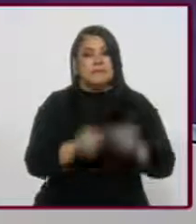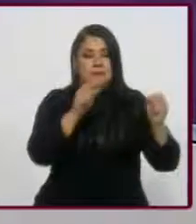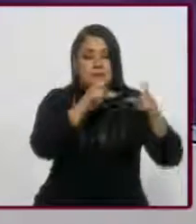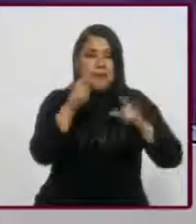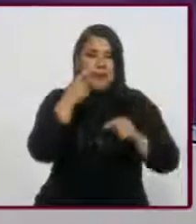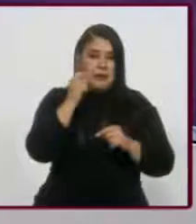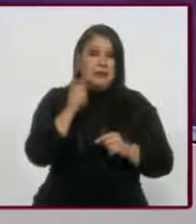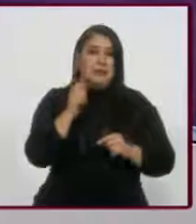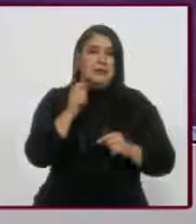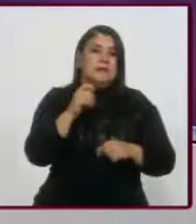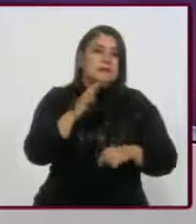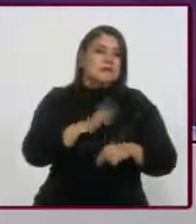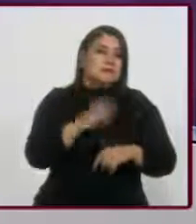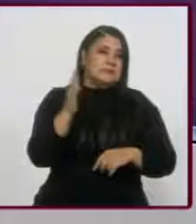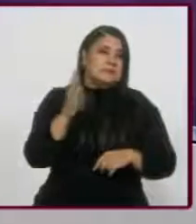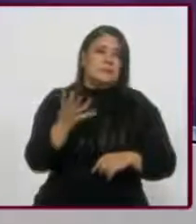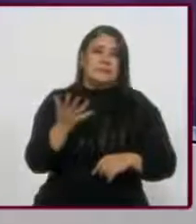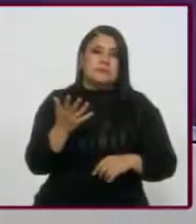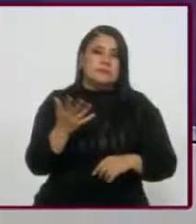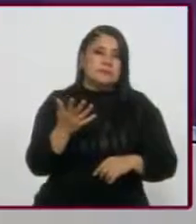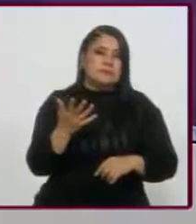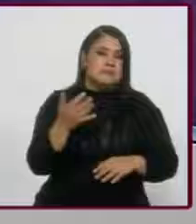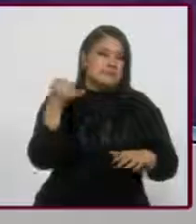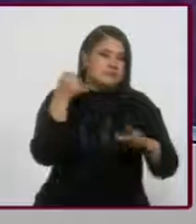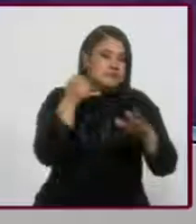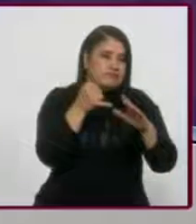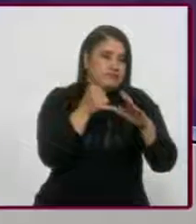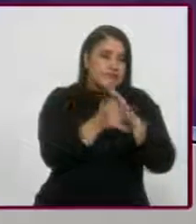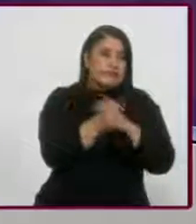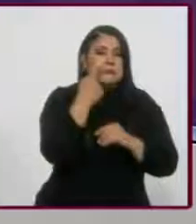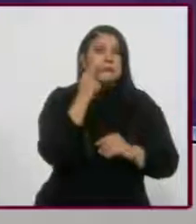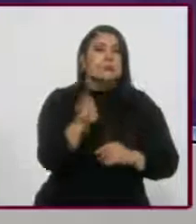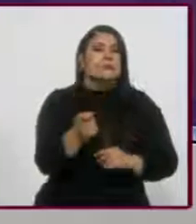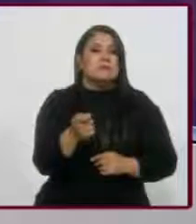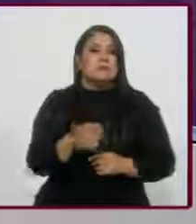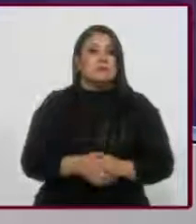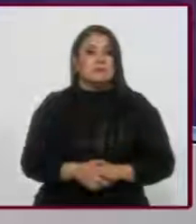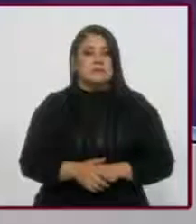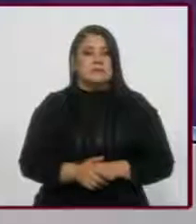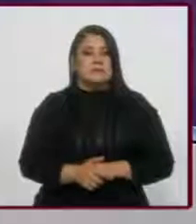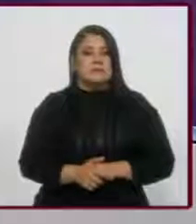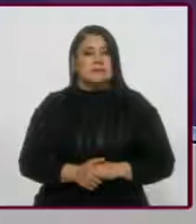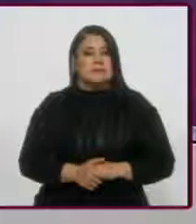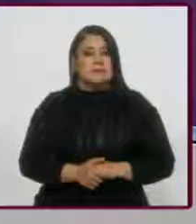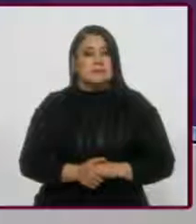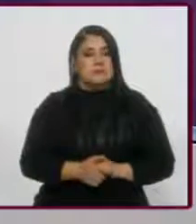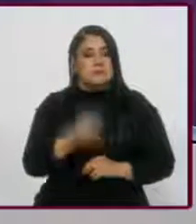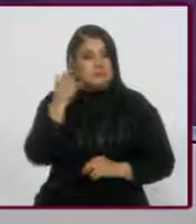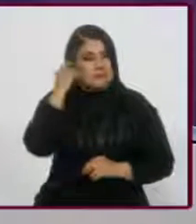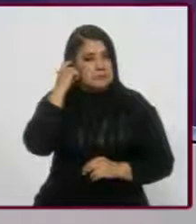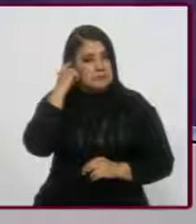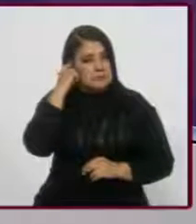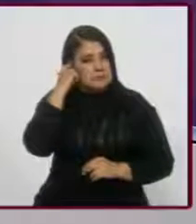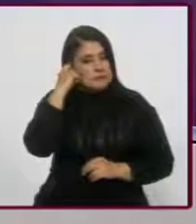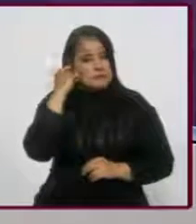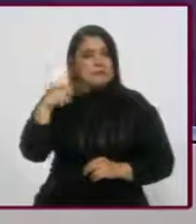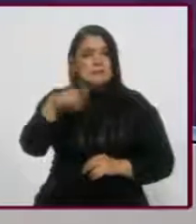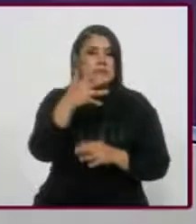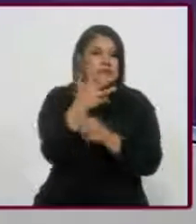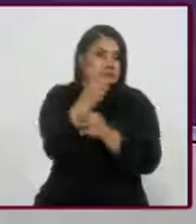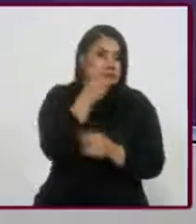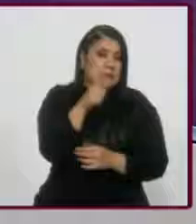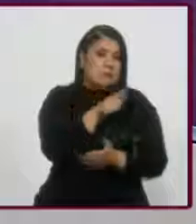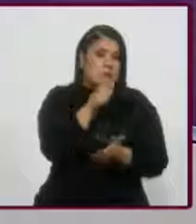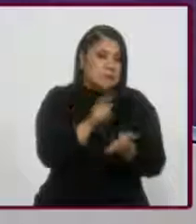más allá de digamos, lo que diga la ley en